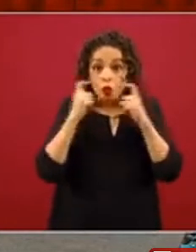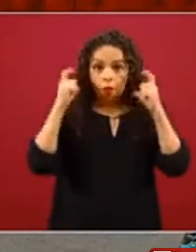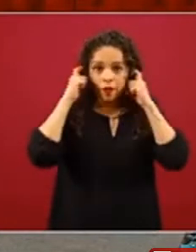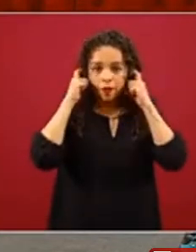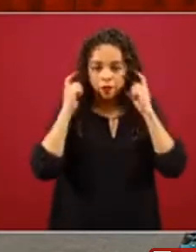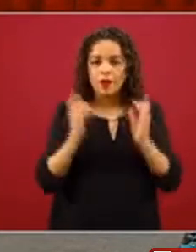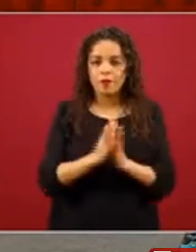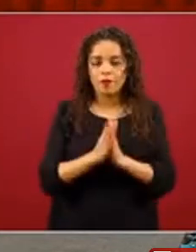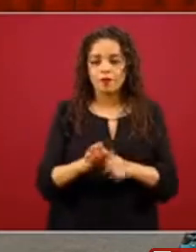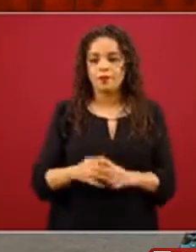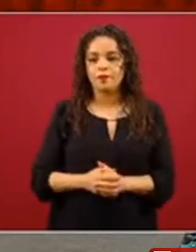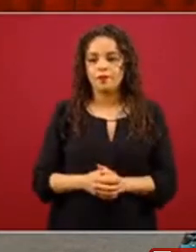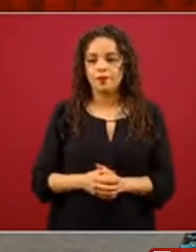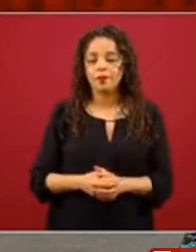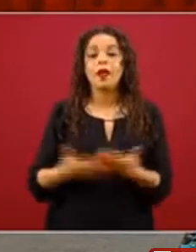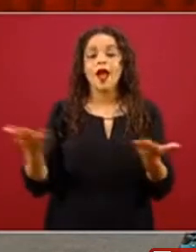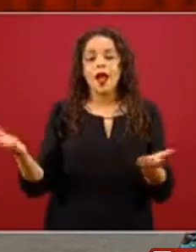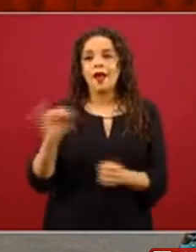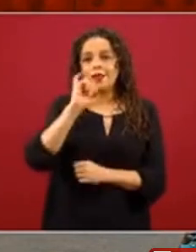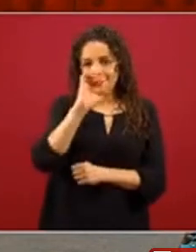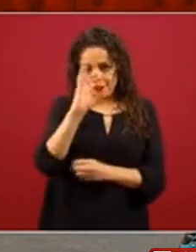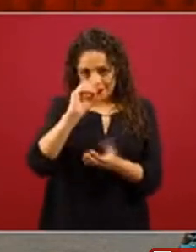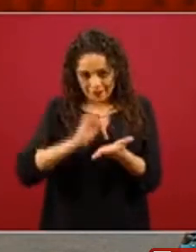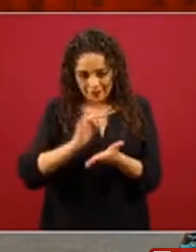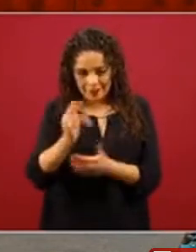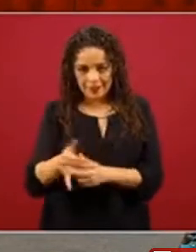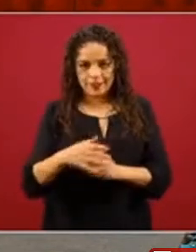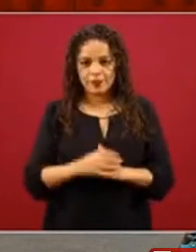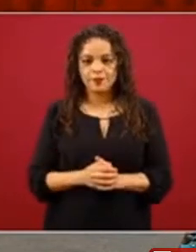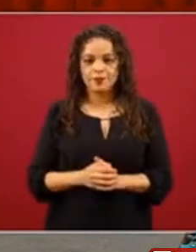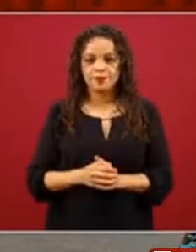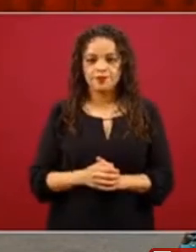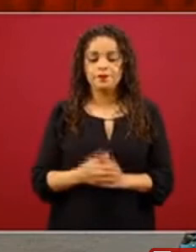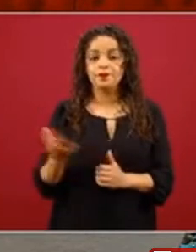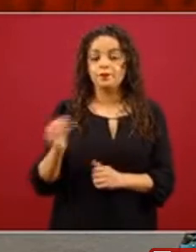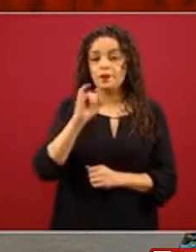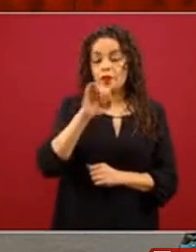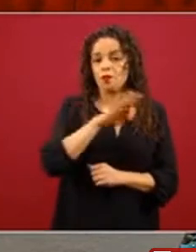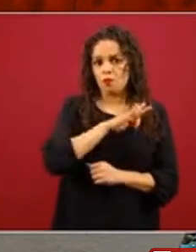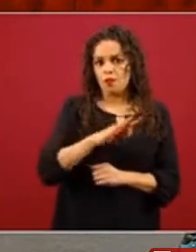Sí, de hecho lo que podríamos hacer es